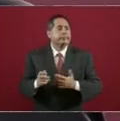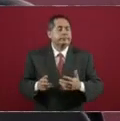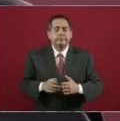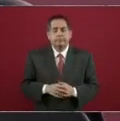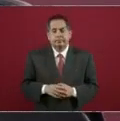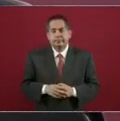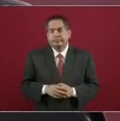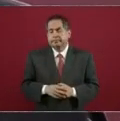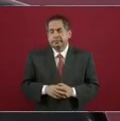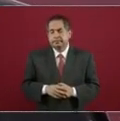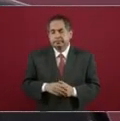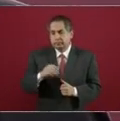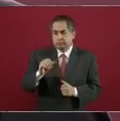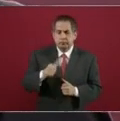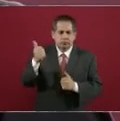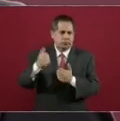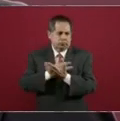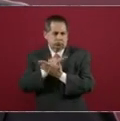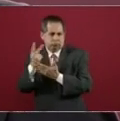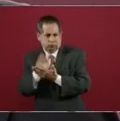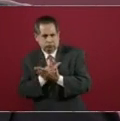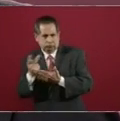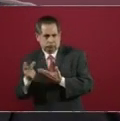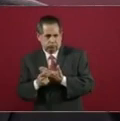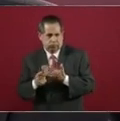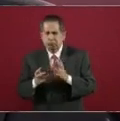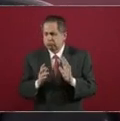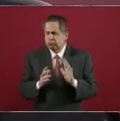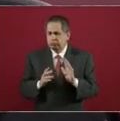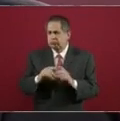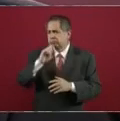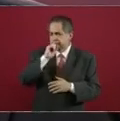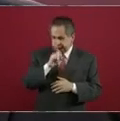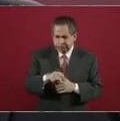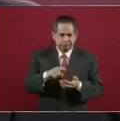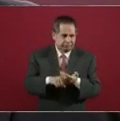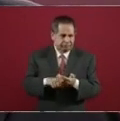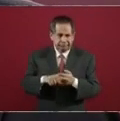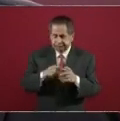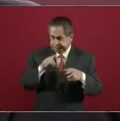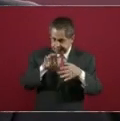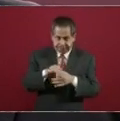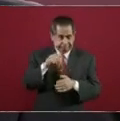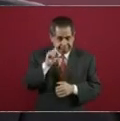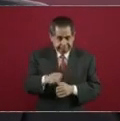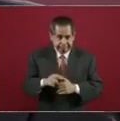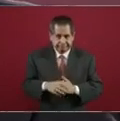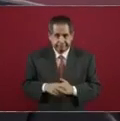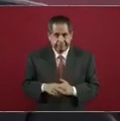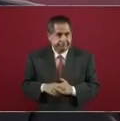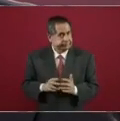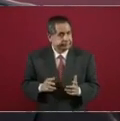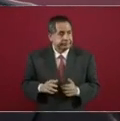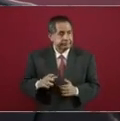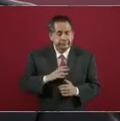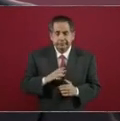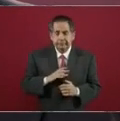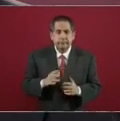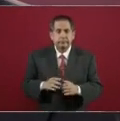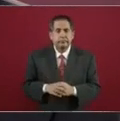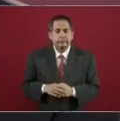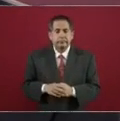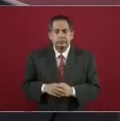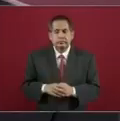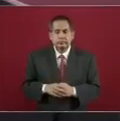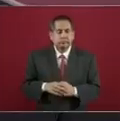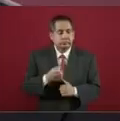eh otros programas aplica también para este si hay eh